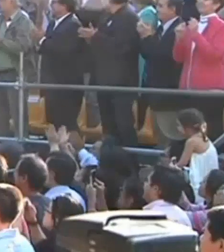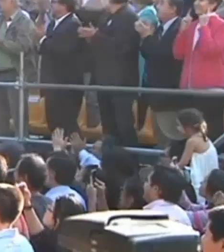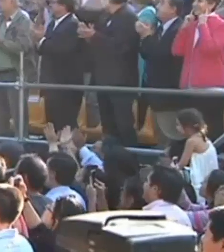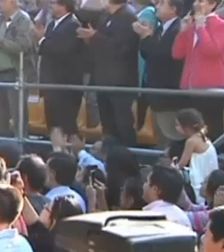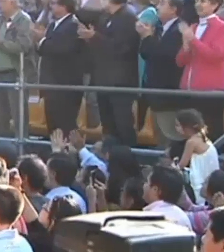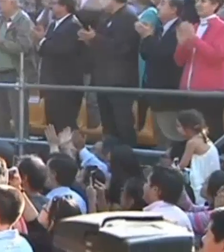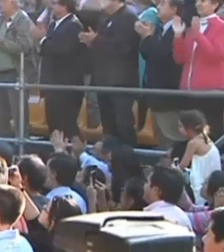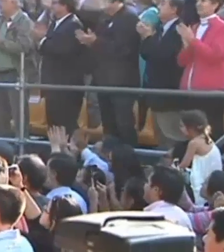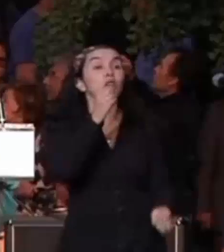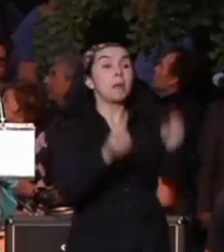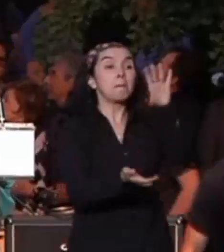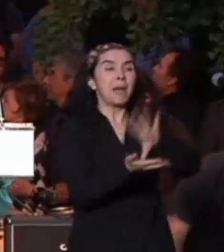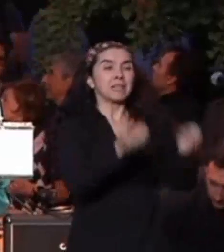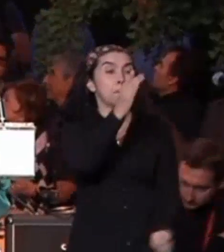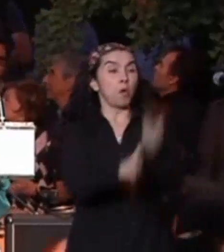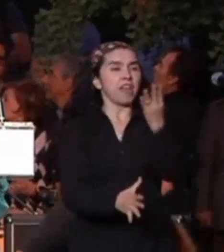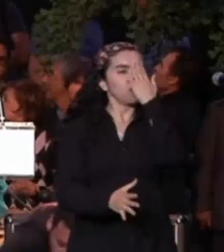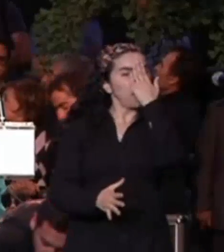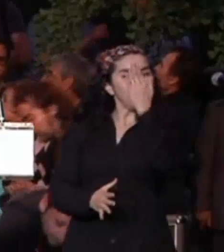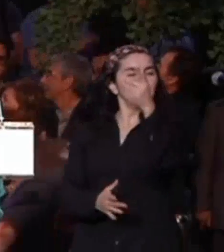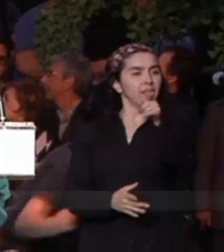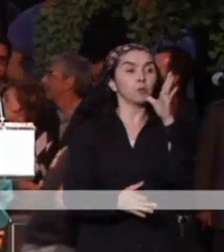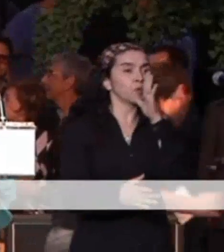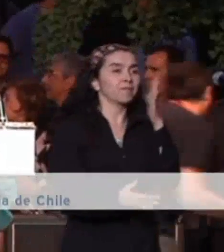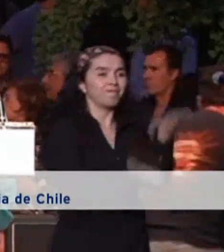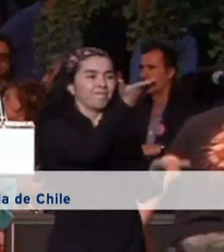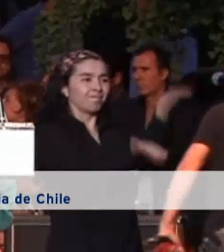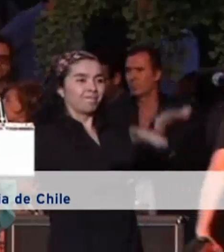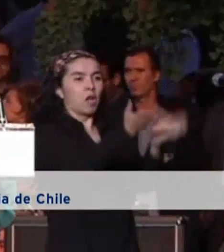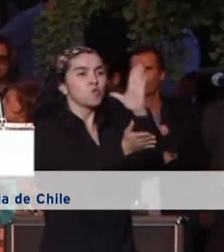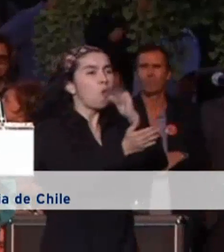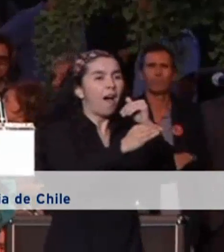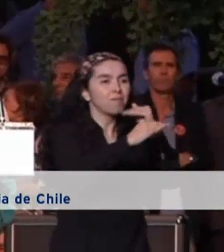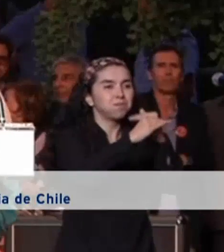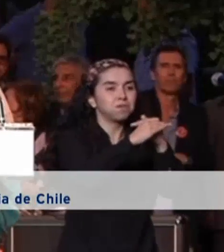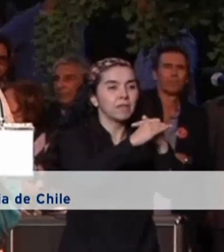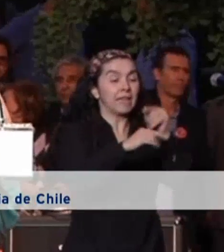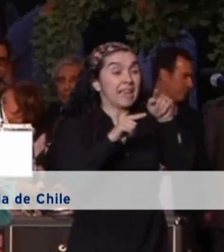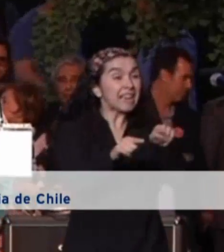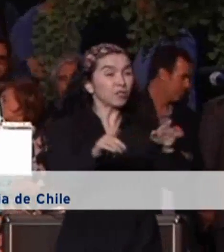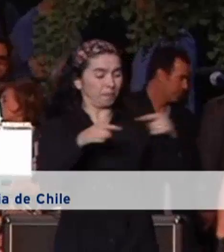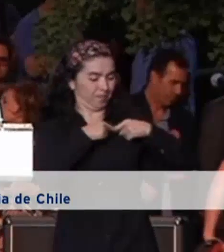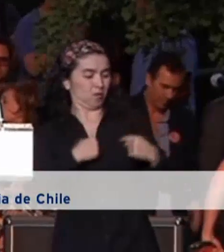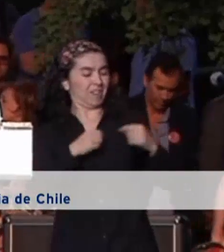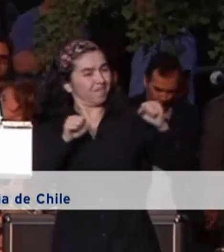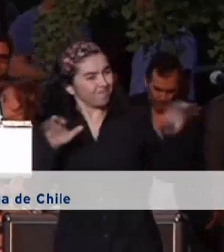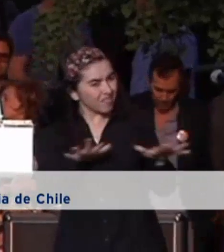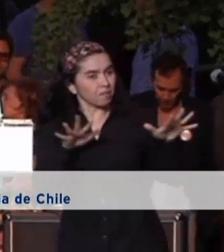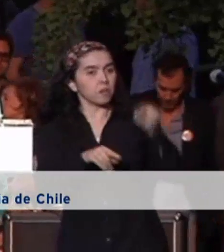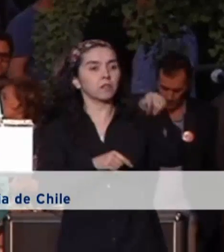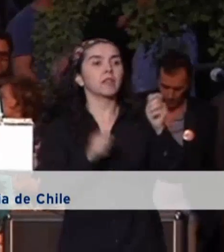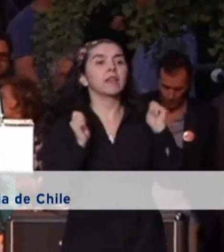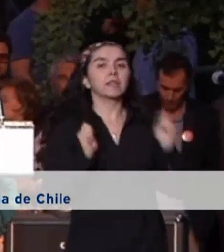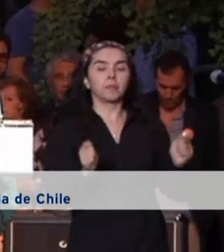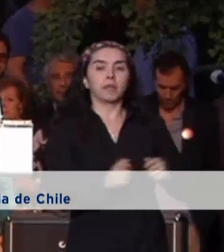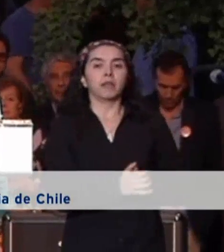salieran a la calle. Enfrentar la desigualdad ha sido el corazón de esta campaña. Y para enfrentar esta desigualdad los quiero